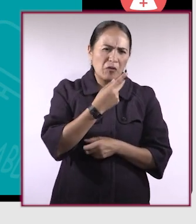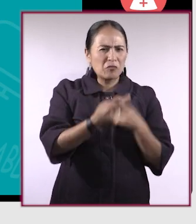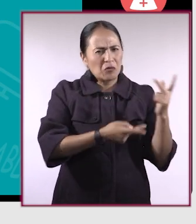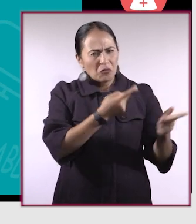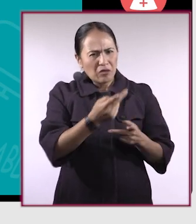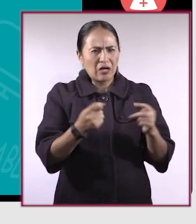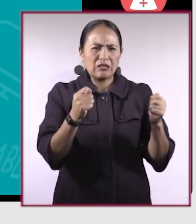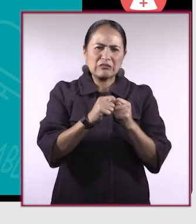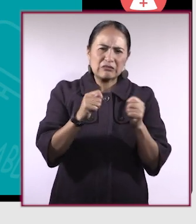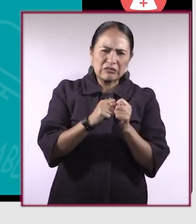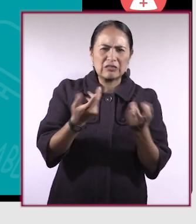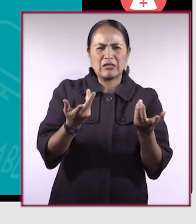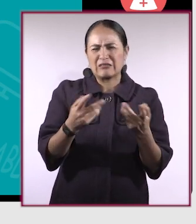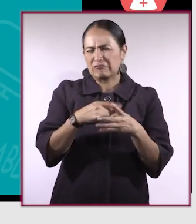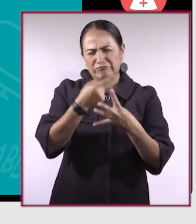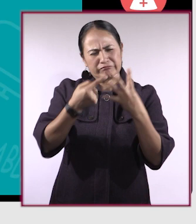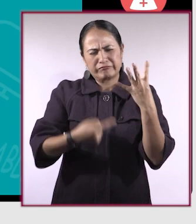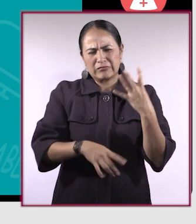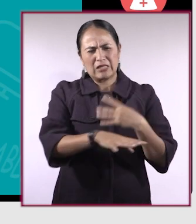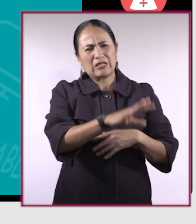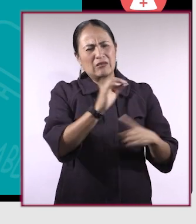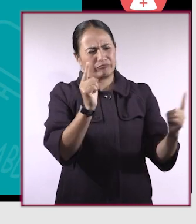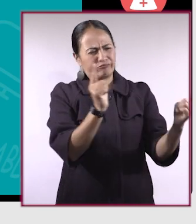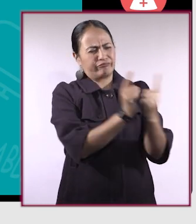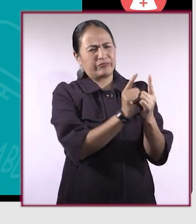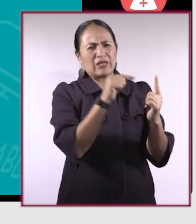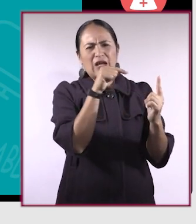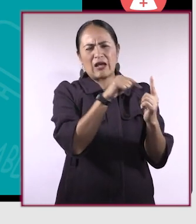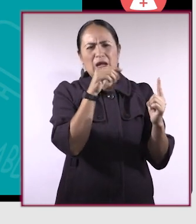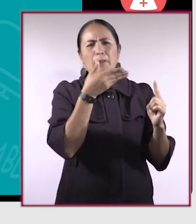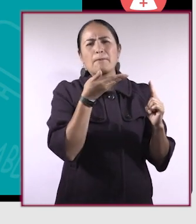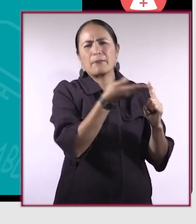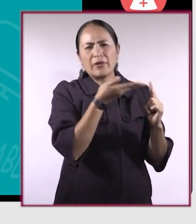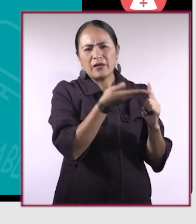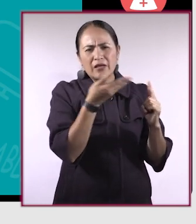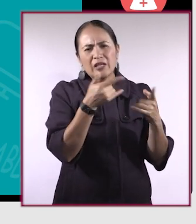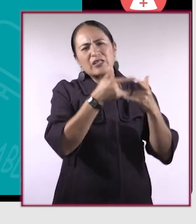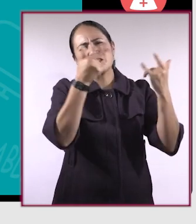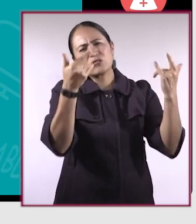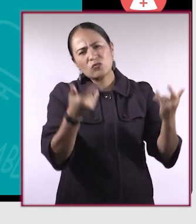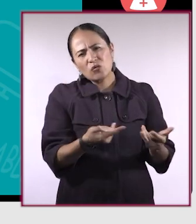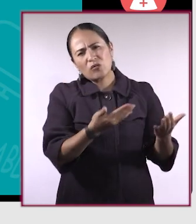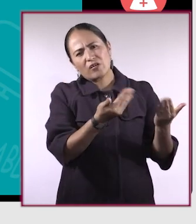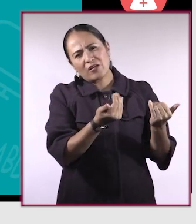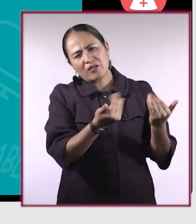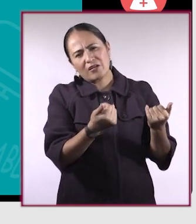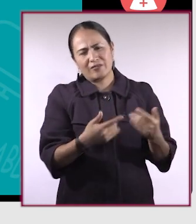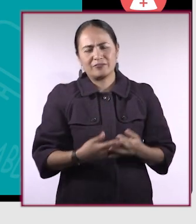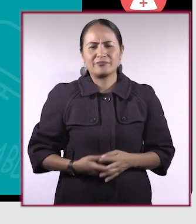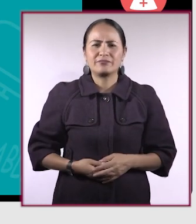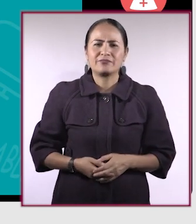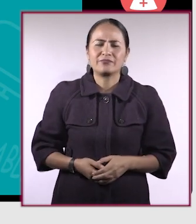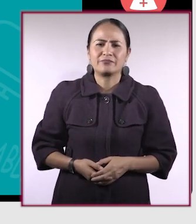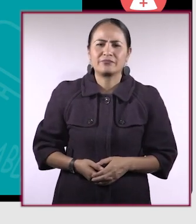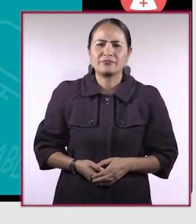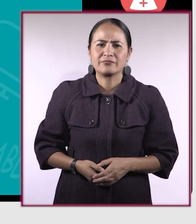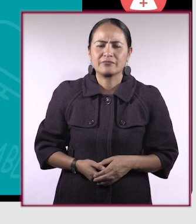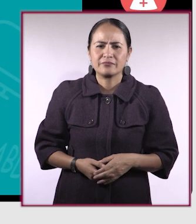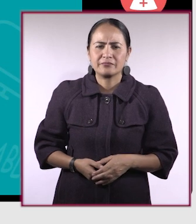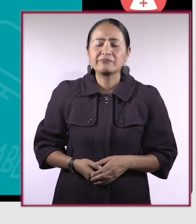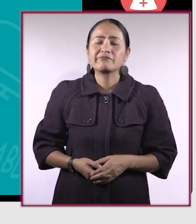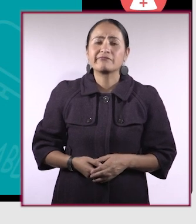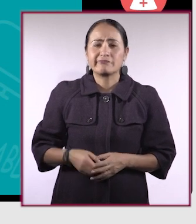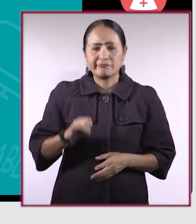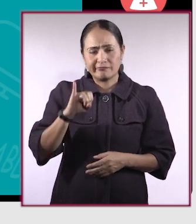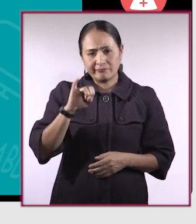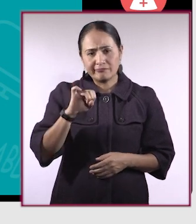abuelos, abuelas, tías, padrinos, quien esté ahí a la mano seguramente tendrá alguna historia muy interesante. Claro, y justo